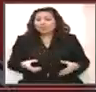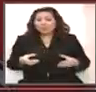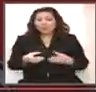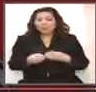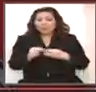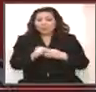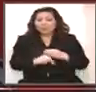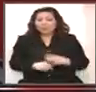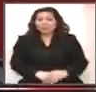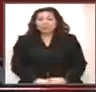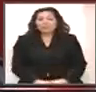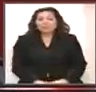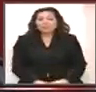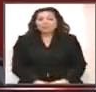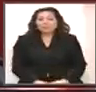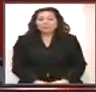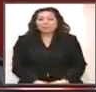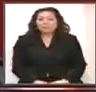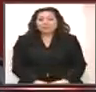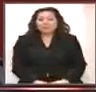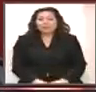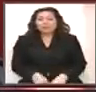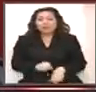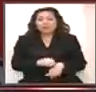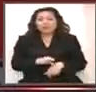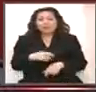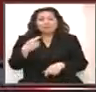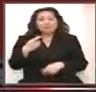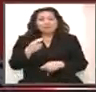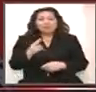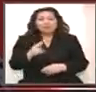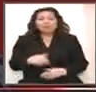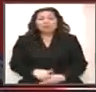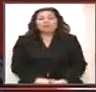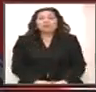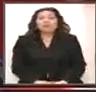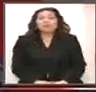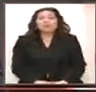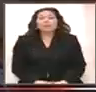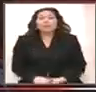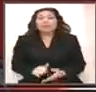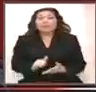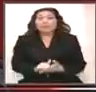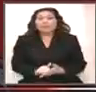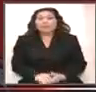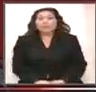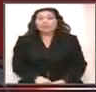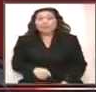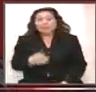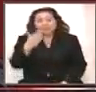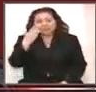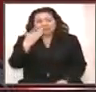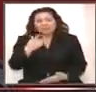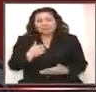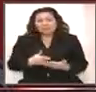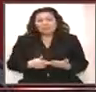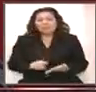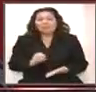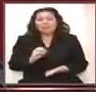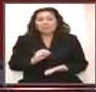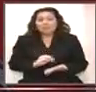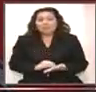Comisión Nacional, el Consejo Nacional de Política Criminal, que, como ustedes saben,